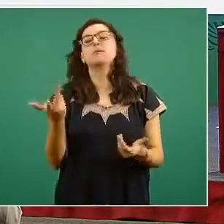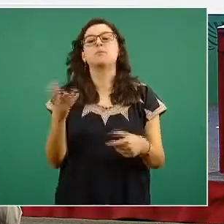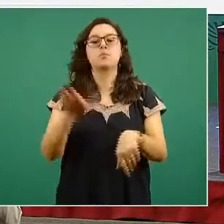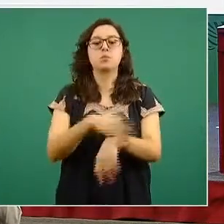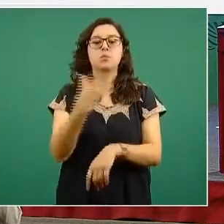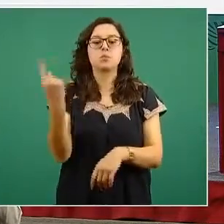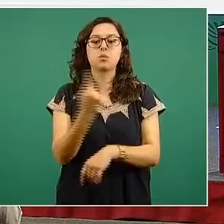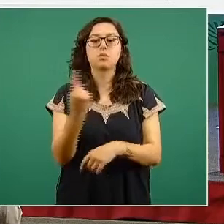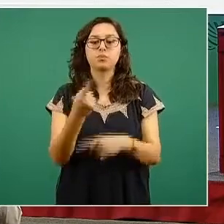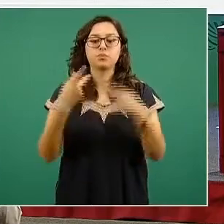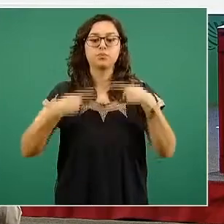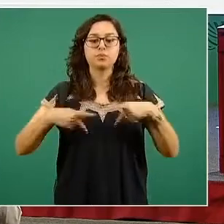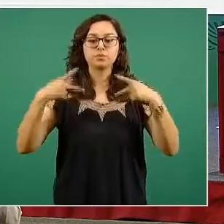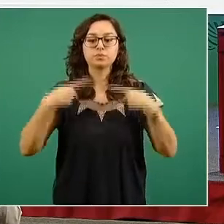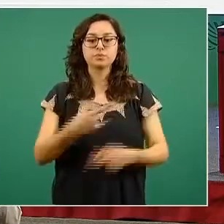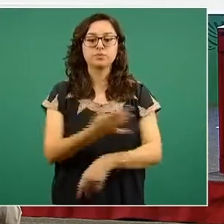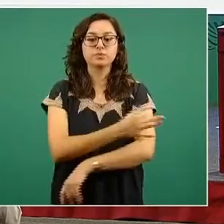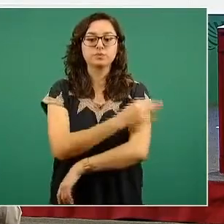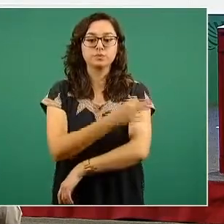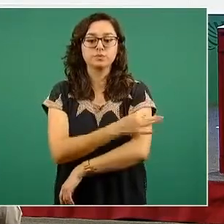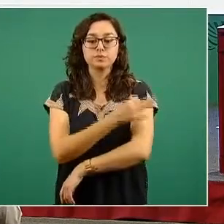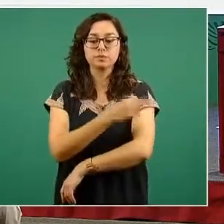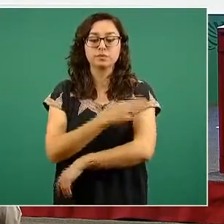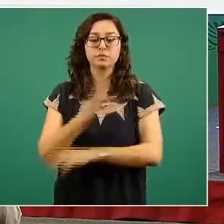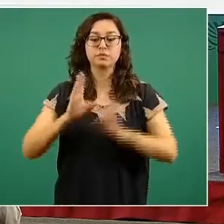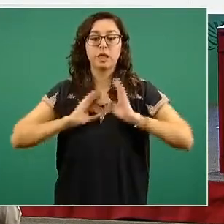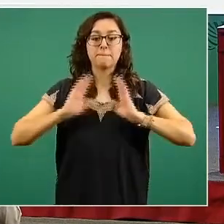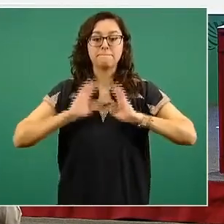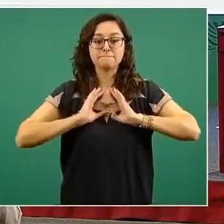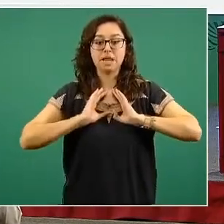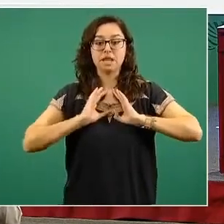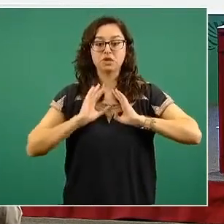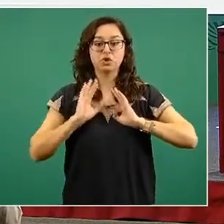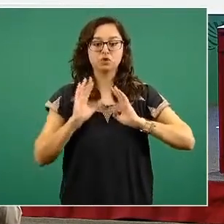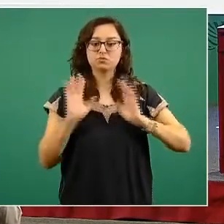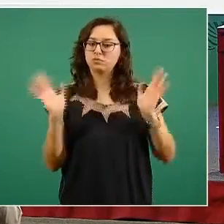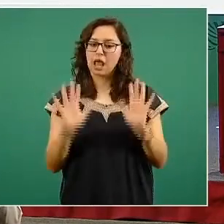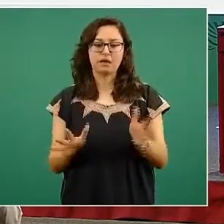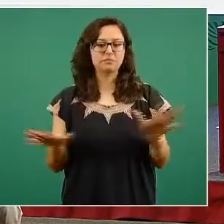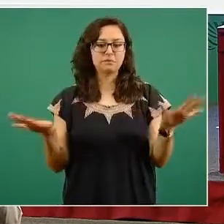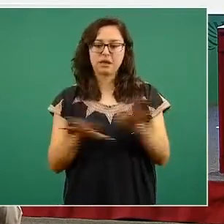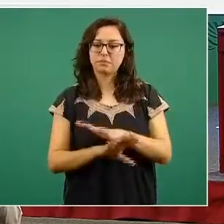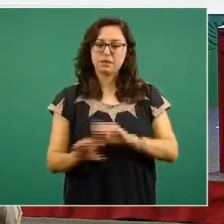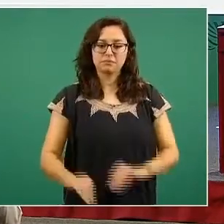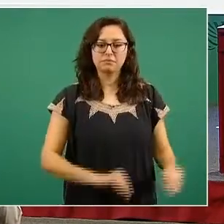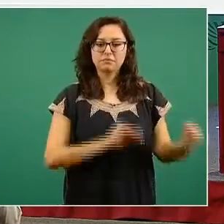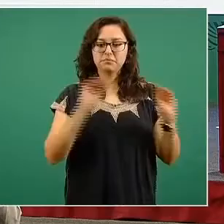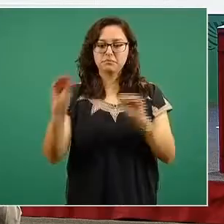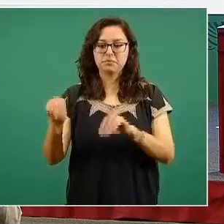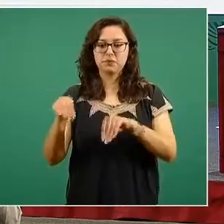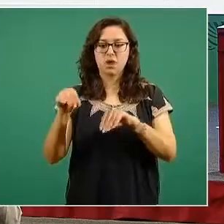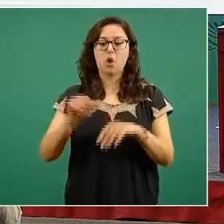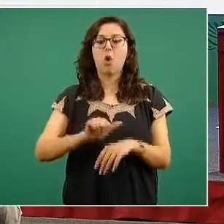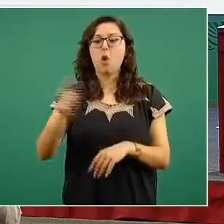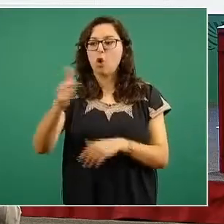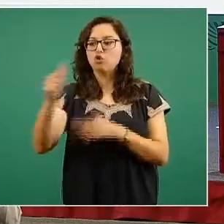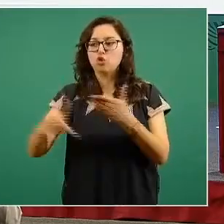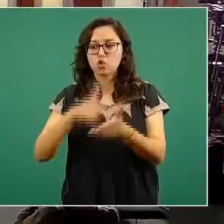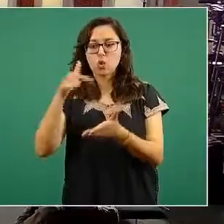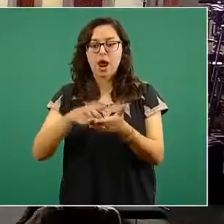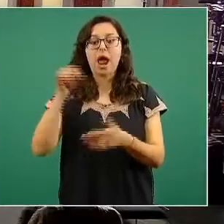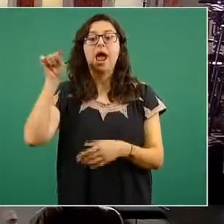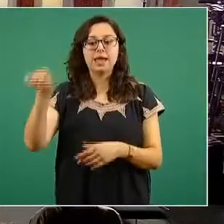personal de las unidades de vacunación y de la logística ya se orientó a lo que explotará mañana